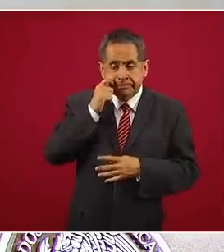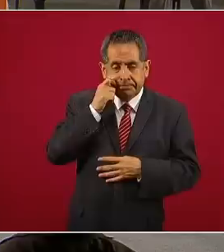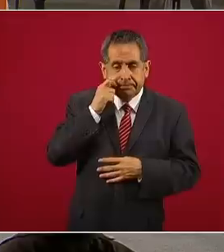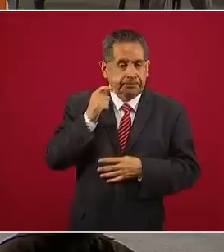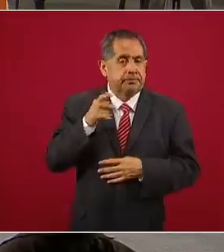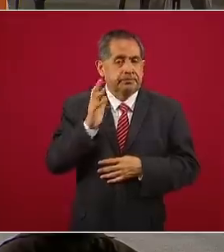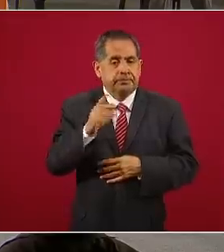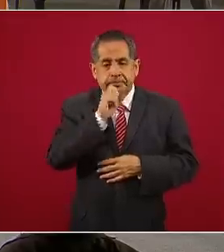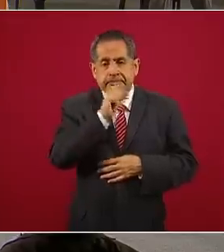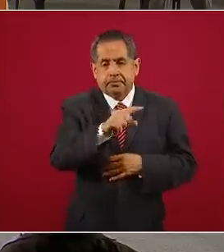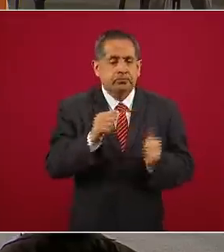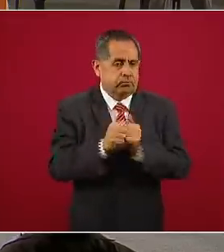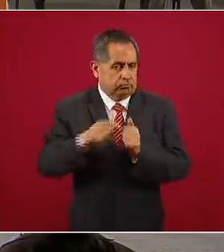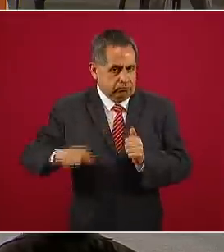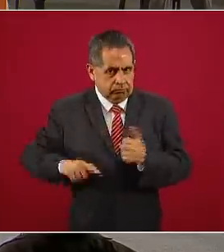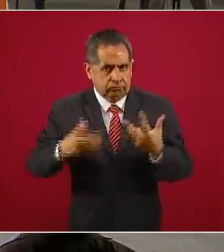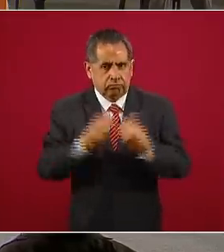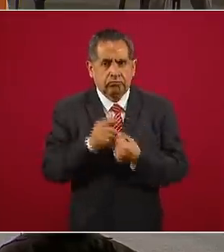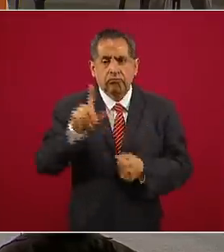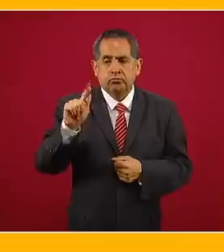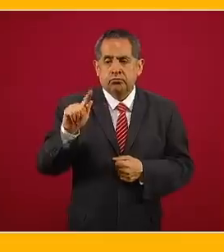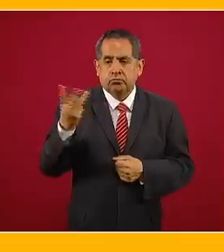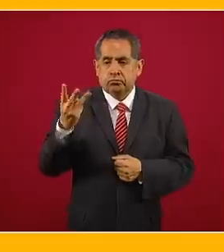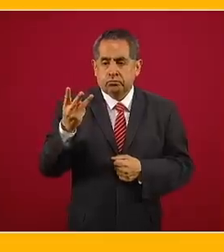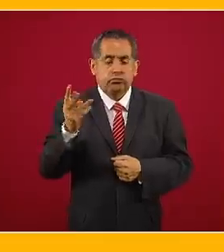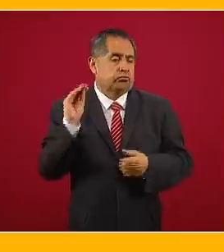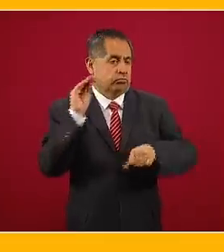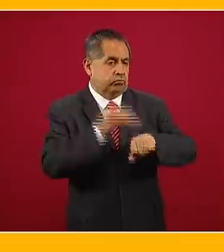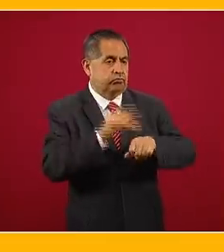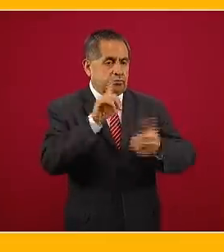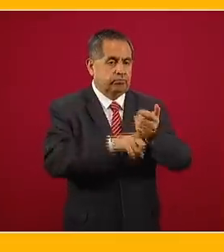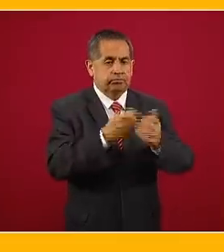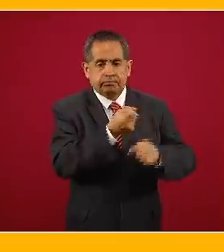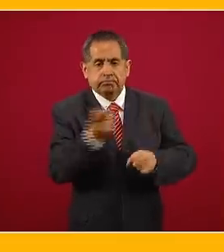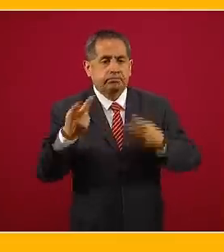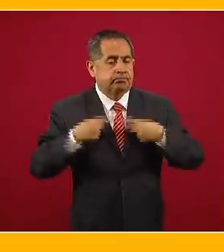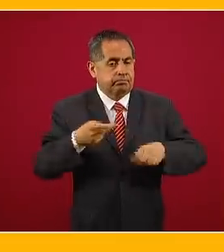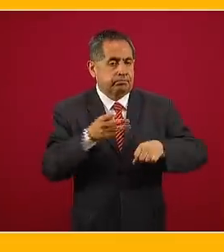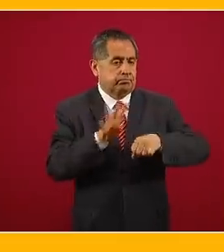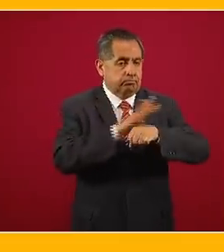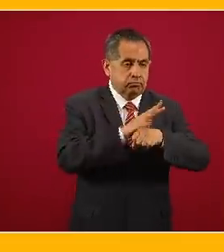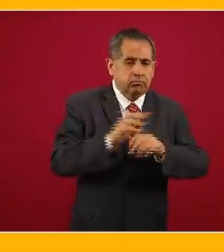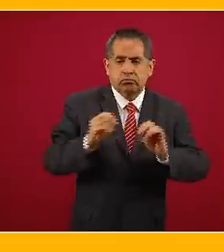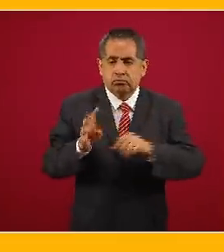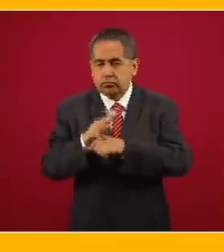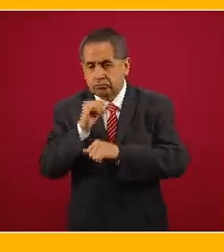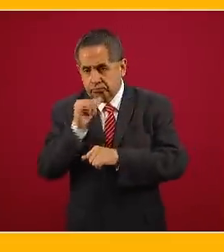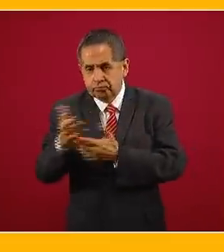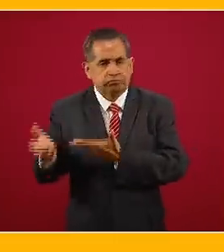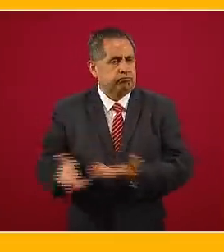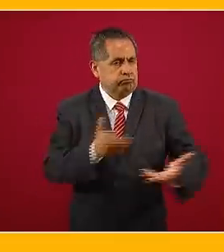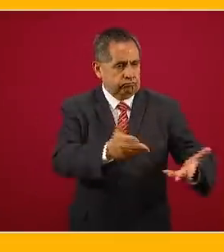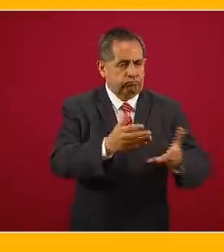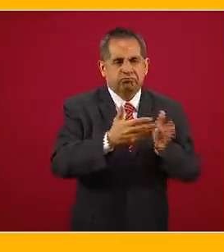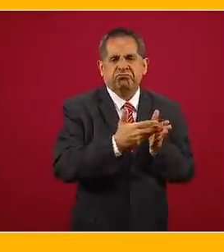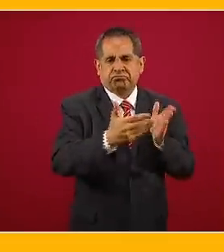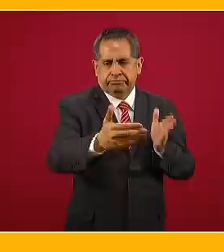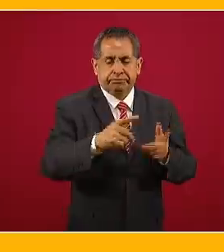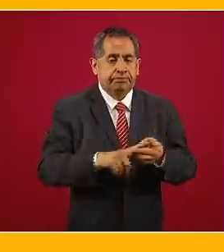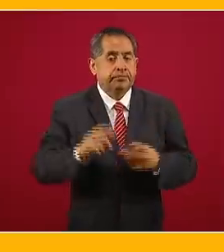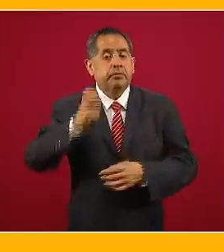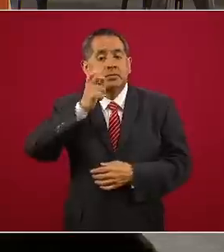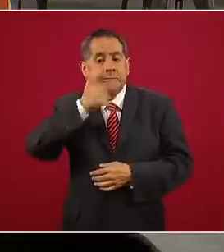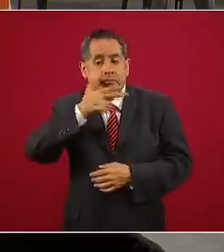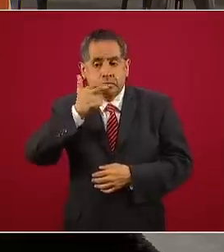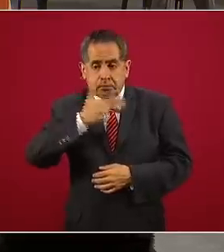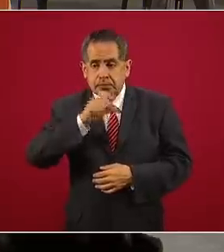se colocaron 73 camas para pacientes kobe y para pacientes no kobe en el crit chihuahua junto con